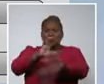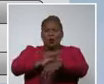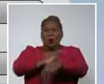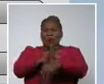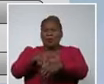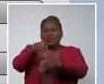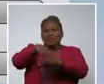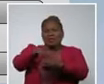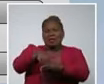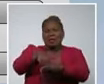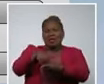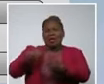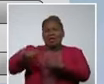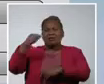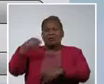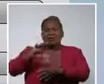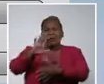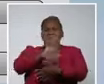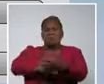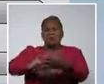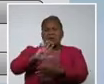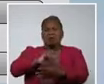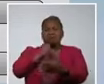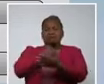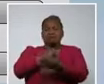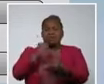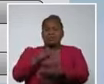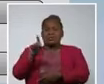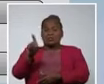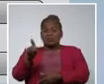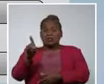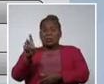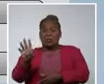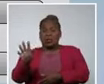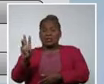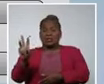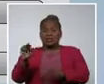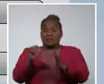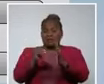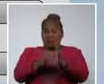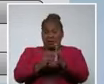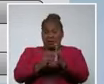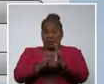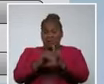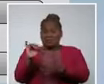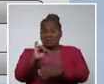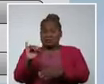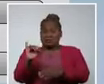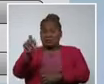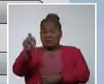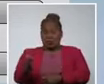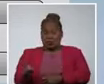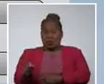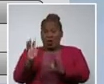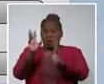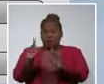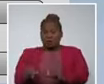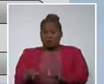Ayer en las Américas diagnosticados 143.066 pacientes con COVID. La cifra